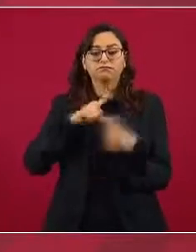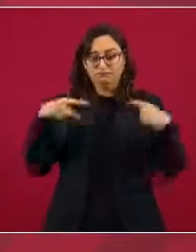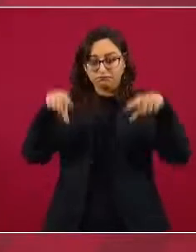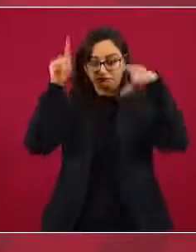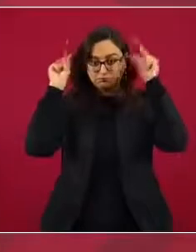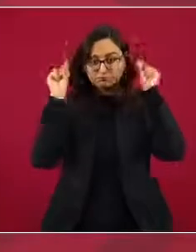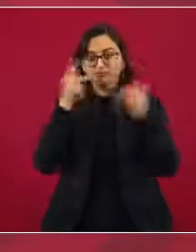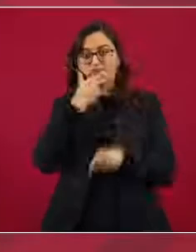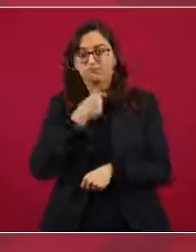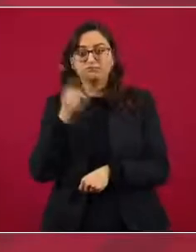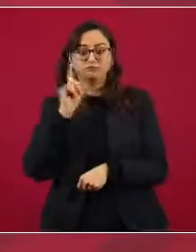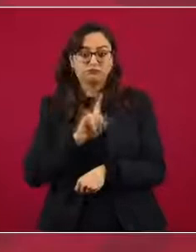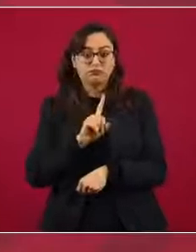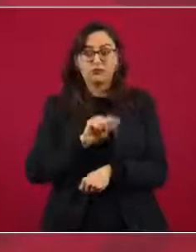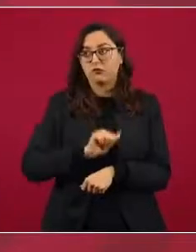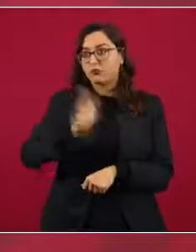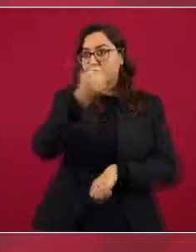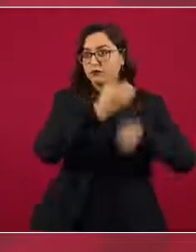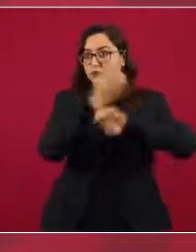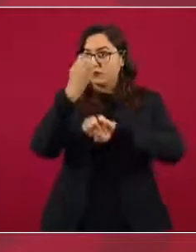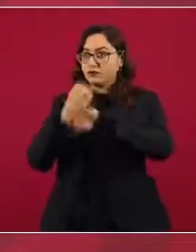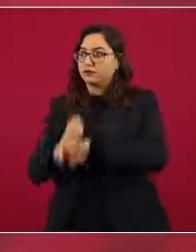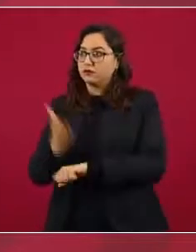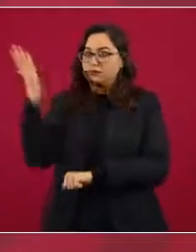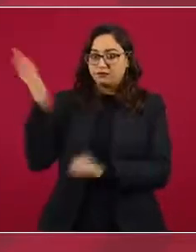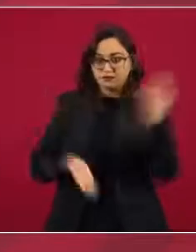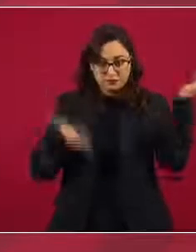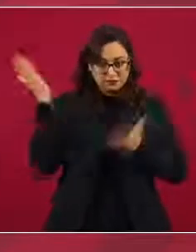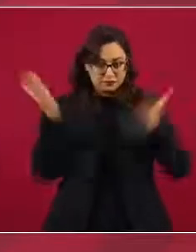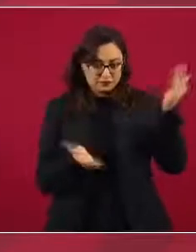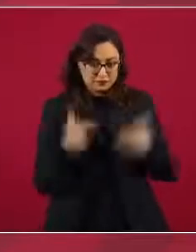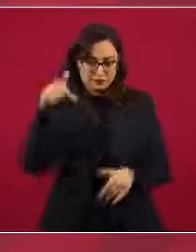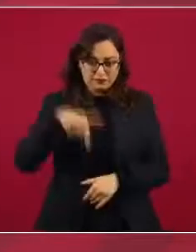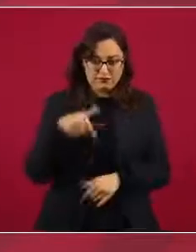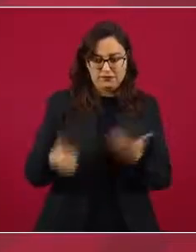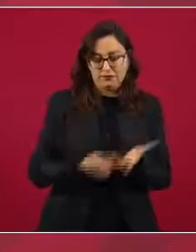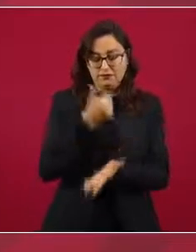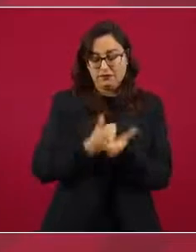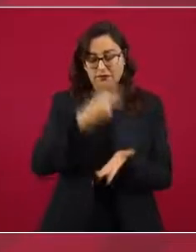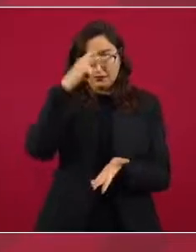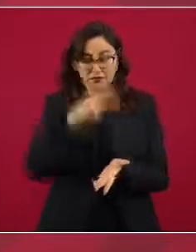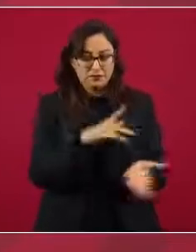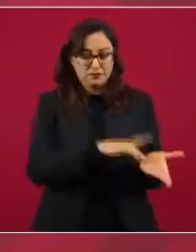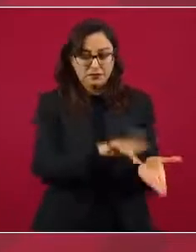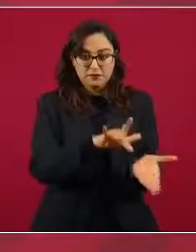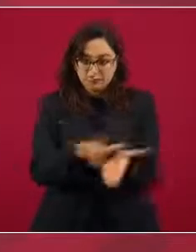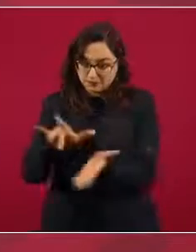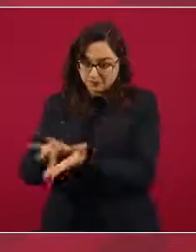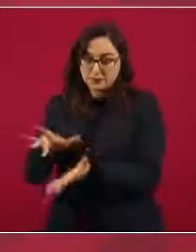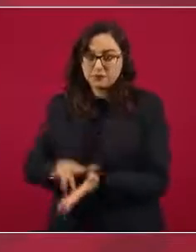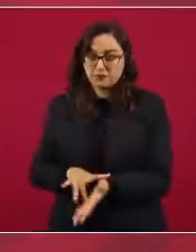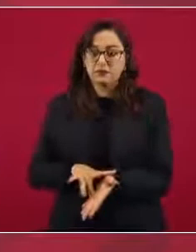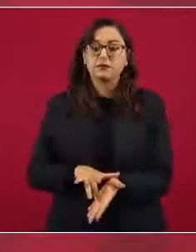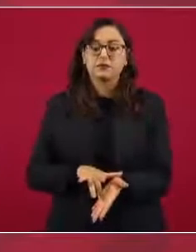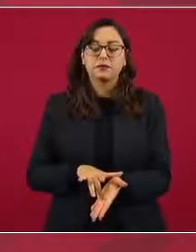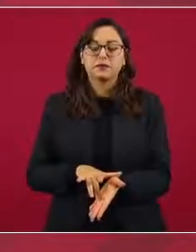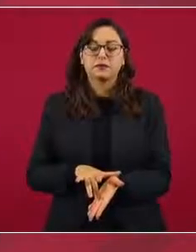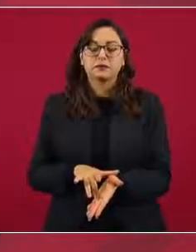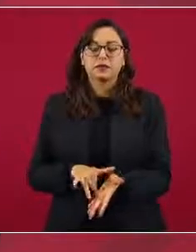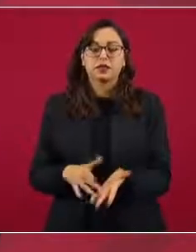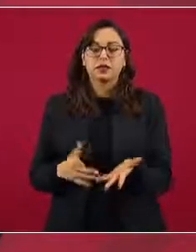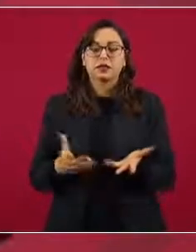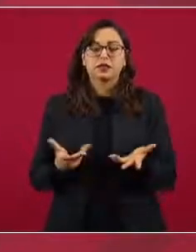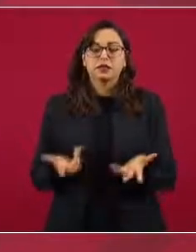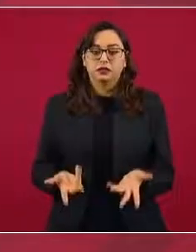han venido a la Ciudad de México para apoyarnos, como lo ha dicho el presidente, a también apoyar